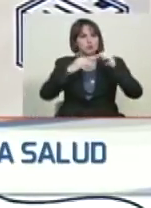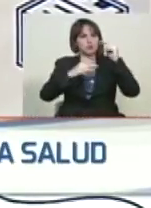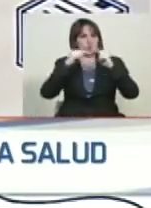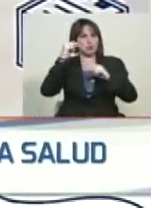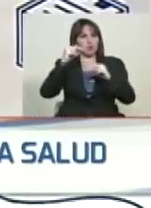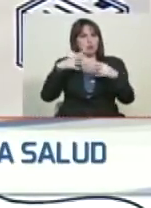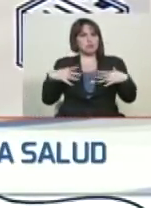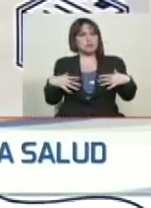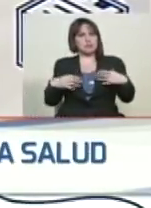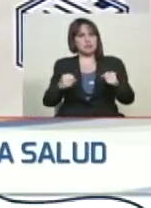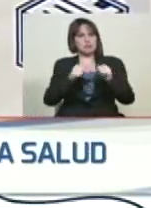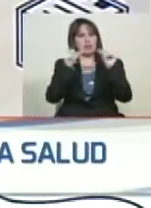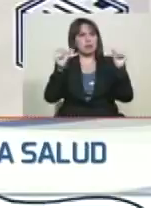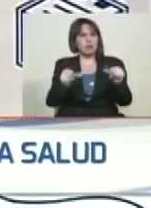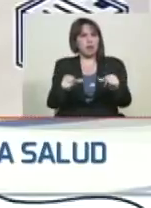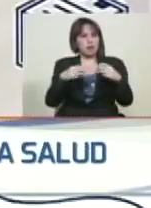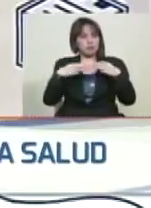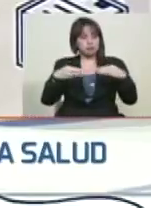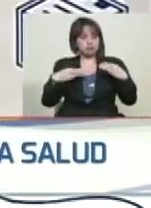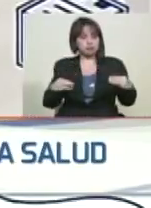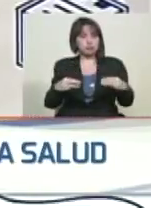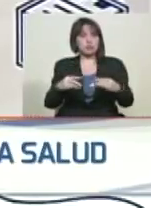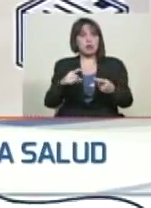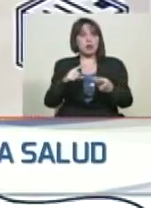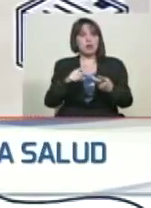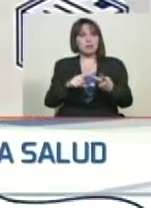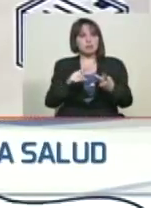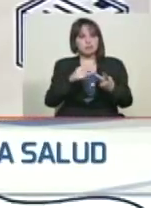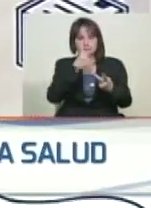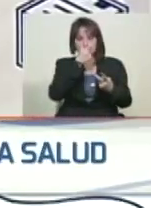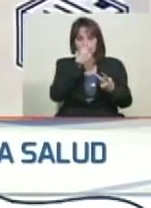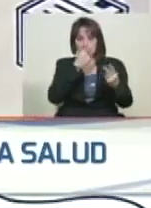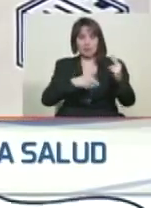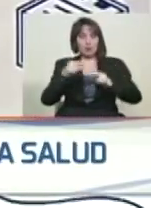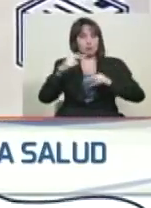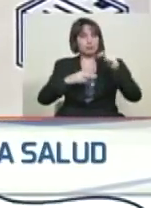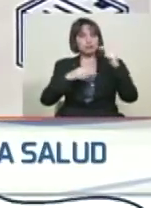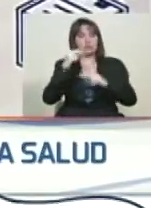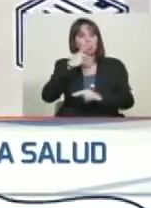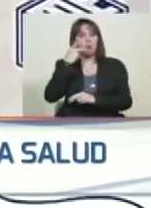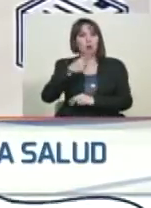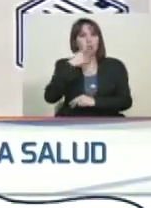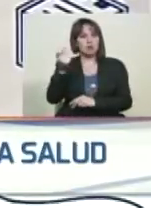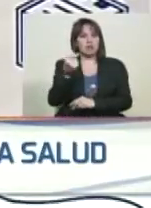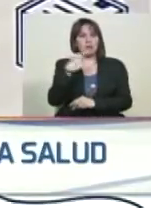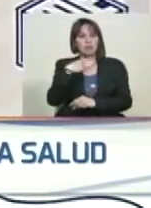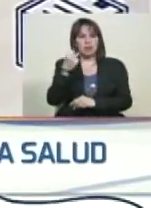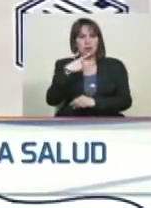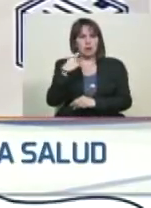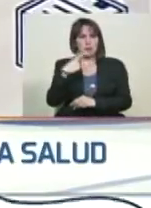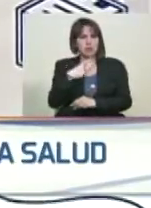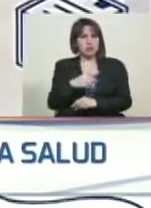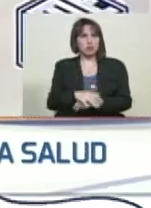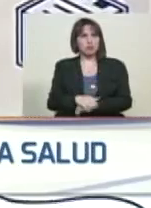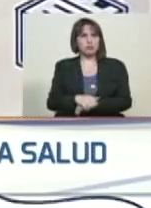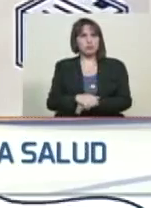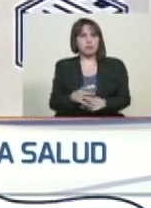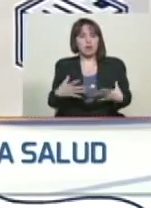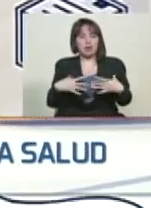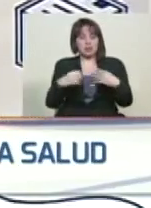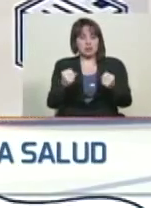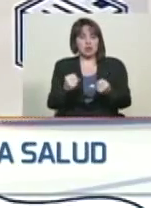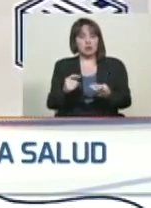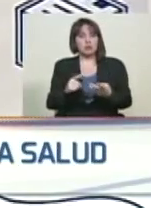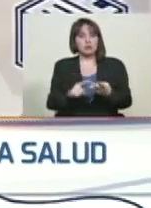Sistema Público Único Nacional de Salud. El segundo, la construcción de una política nacional de medicamentos e insumos para la salud.